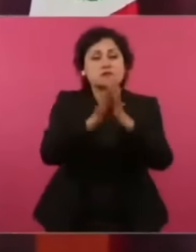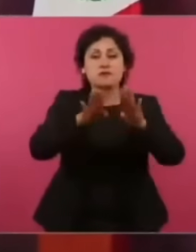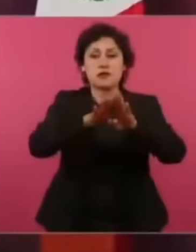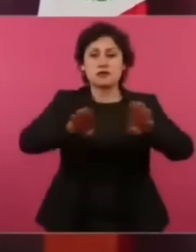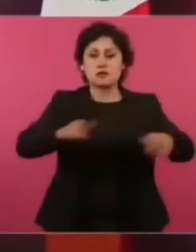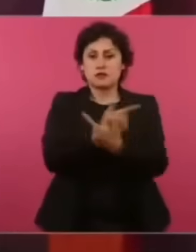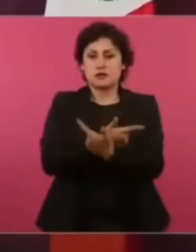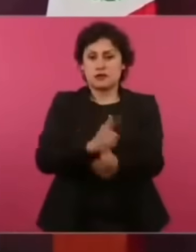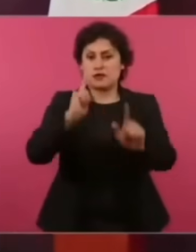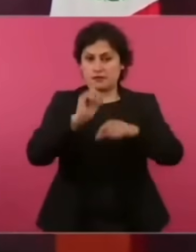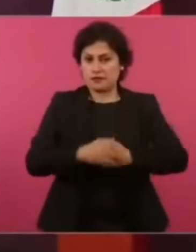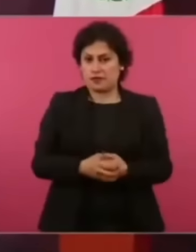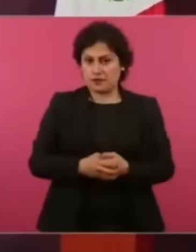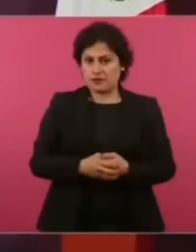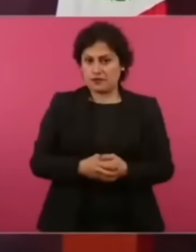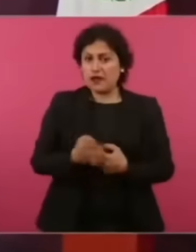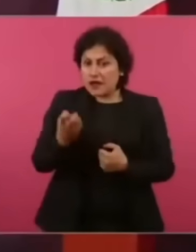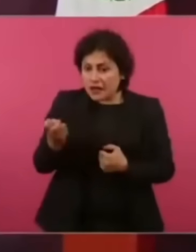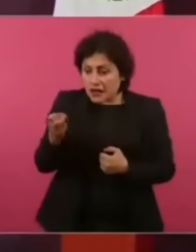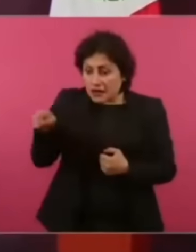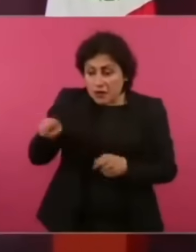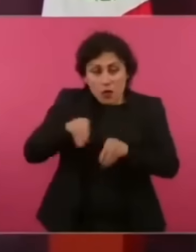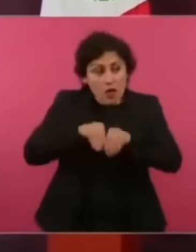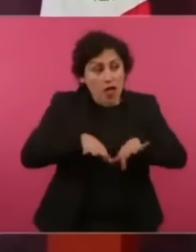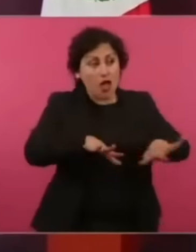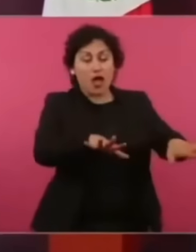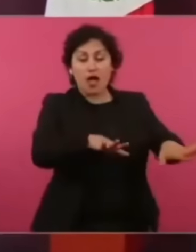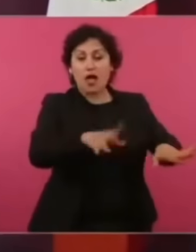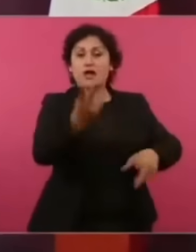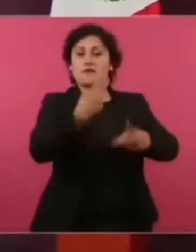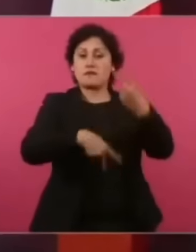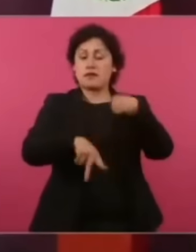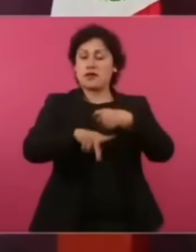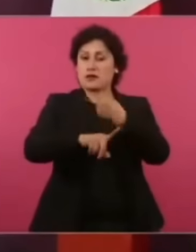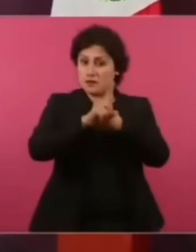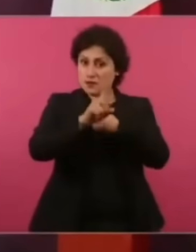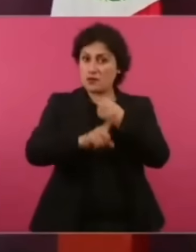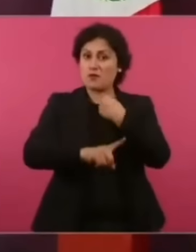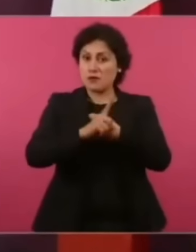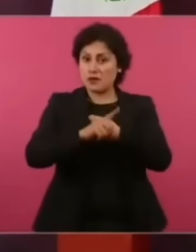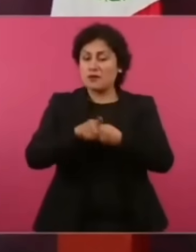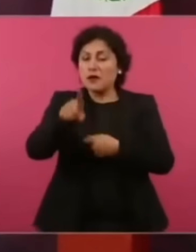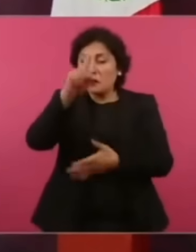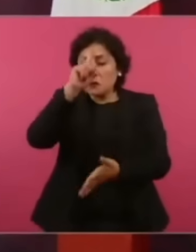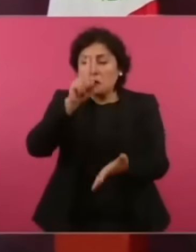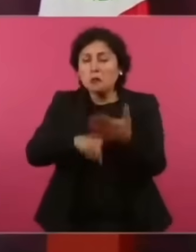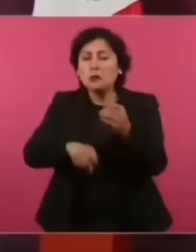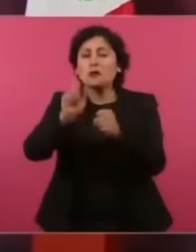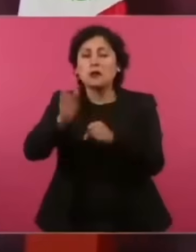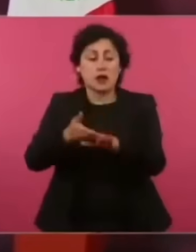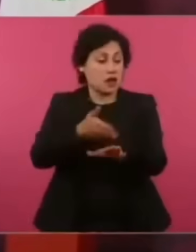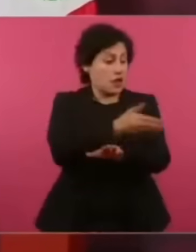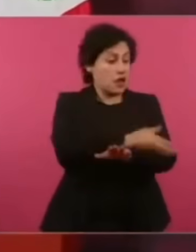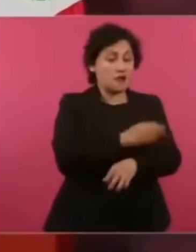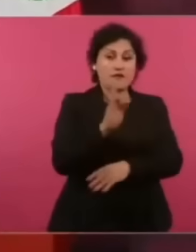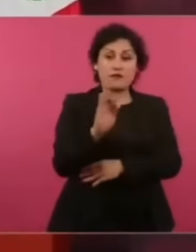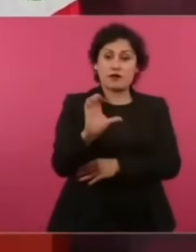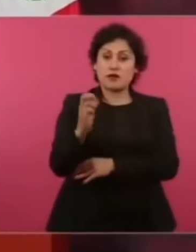esto afecta a la gente. Imagínense inflar en aquel entonces a Calderón, que después